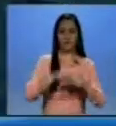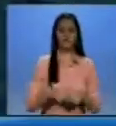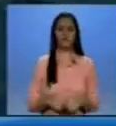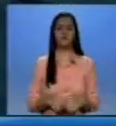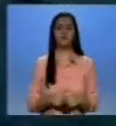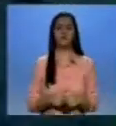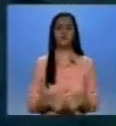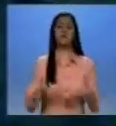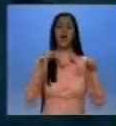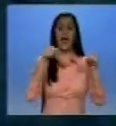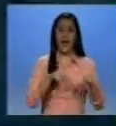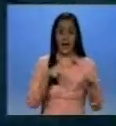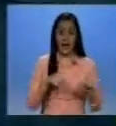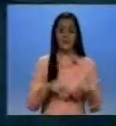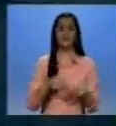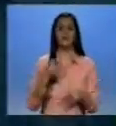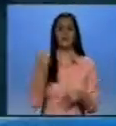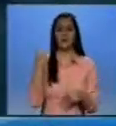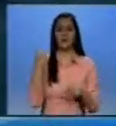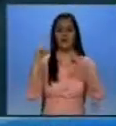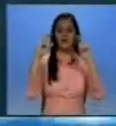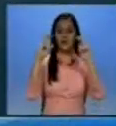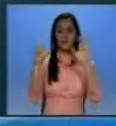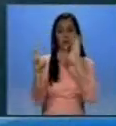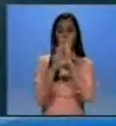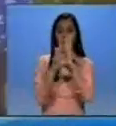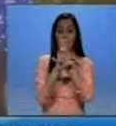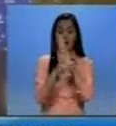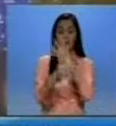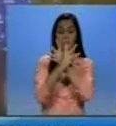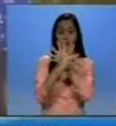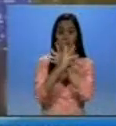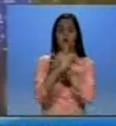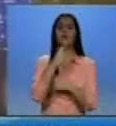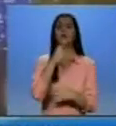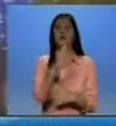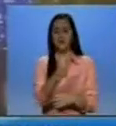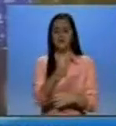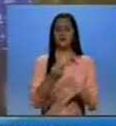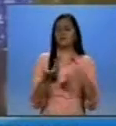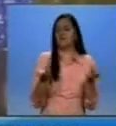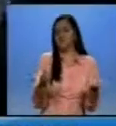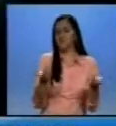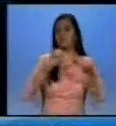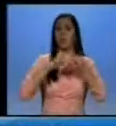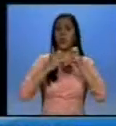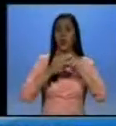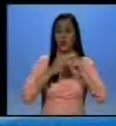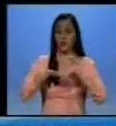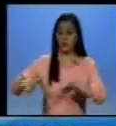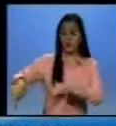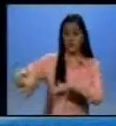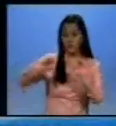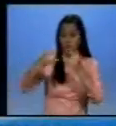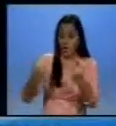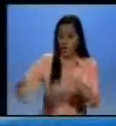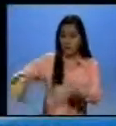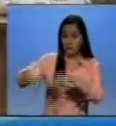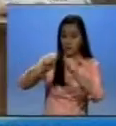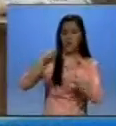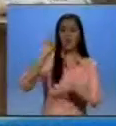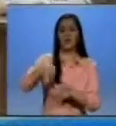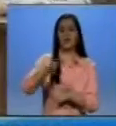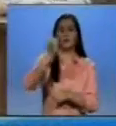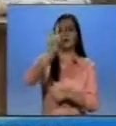Y he ahí un gran detalle, como el Código Orgánico Integral Penal establece que los casos de flagrancia deben resolverse en 24 horas,